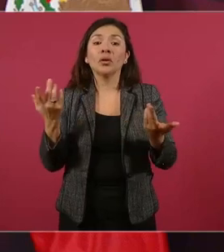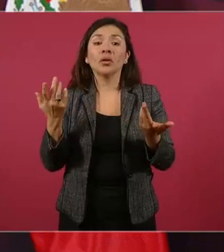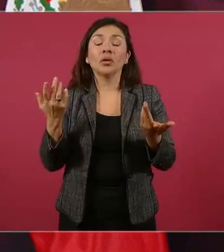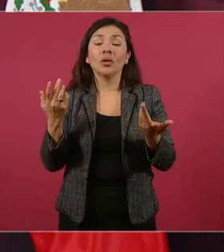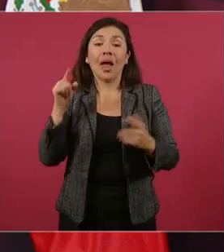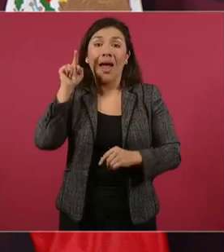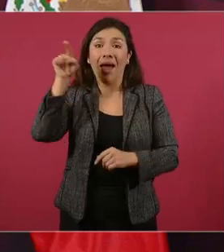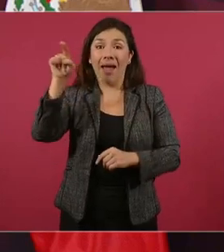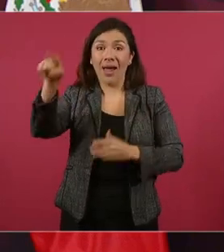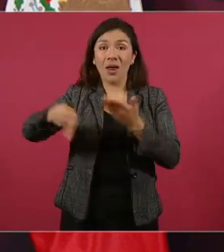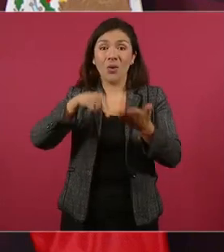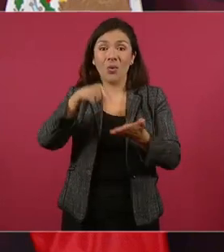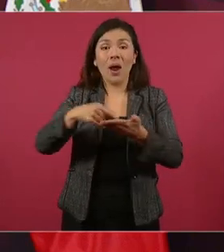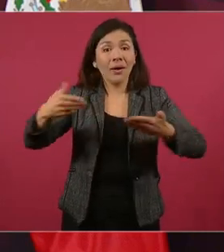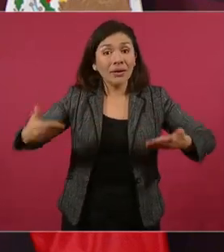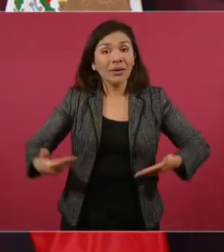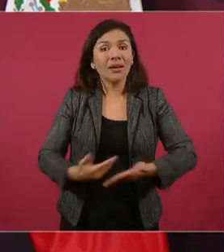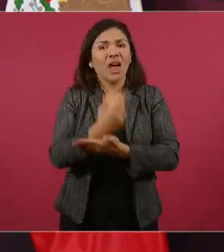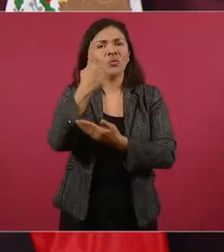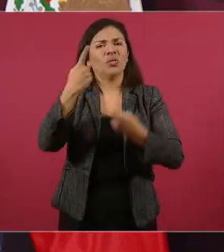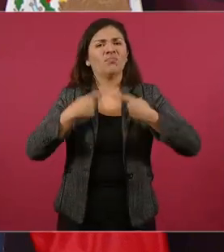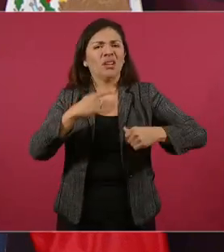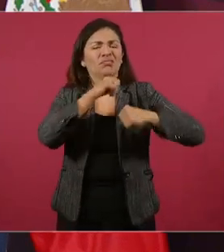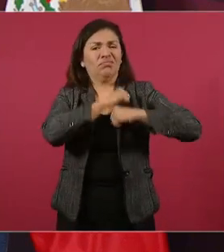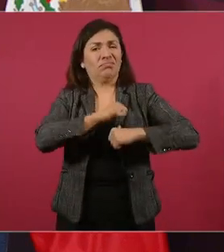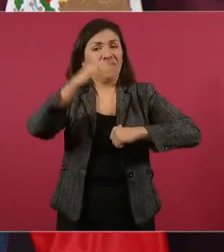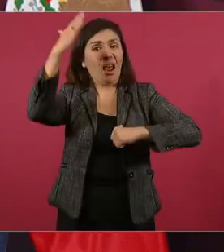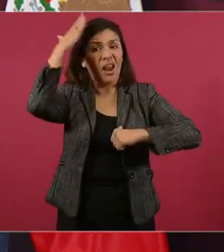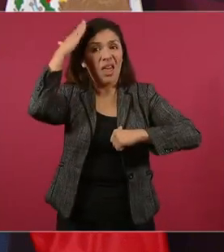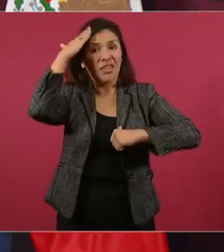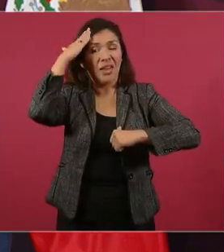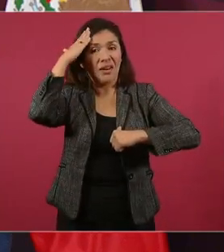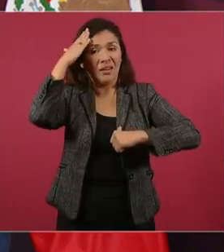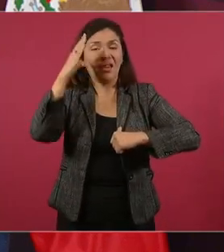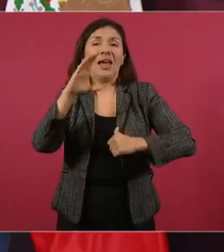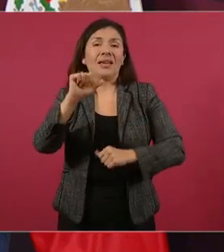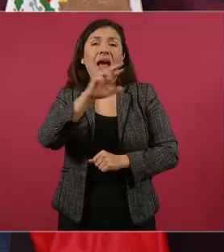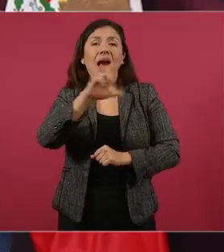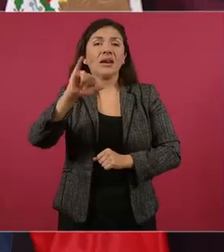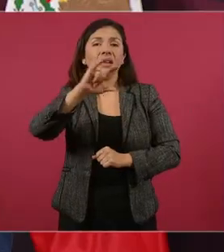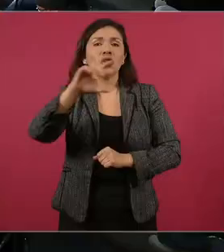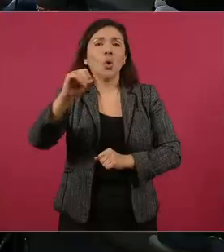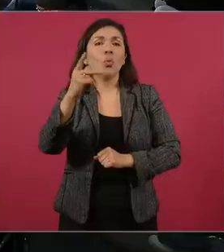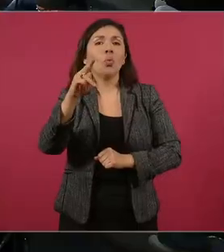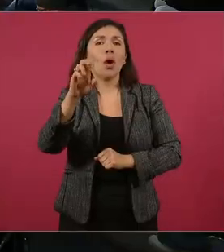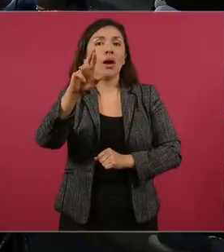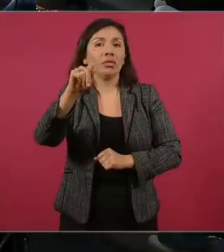en esa tierra nació un gran dirigente, Felipe Carrillo Puerto?